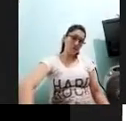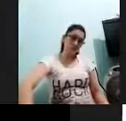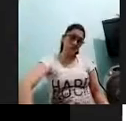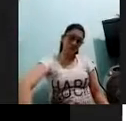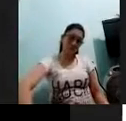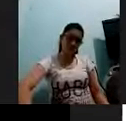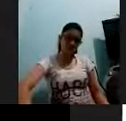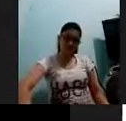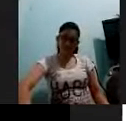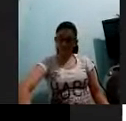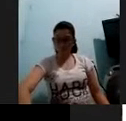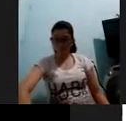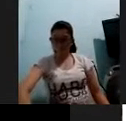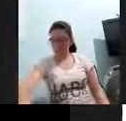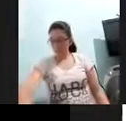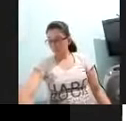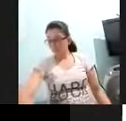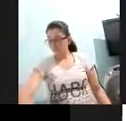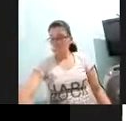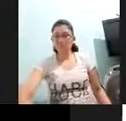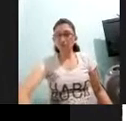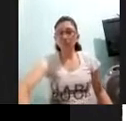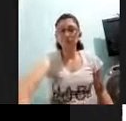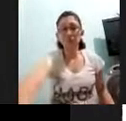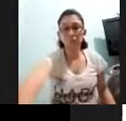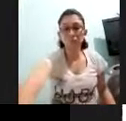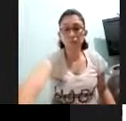después ella lo va a deletrear. ¿Ya?